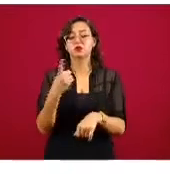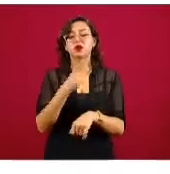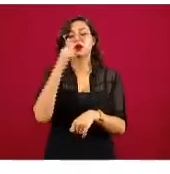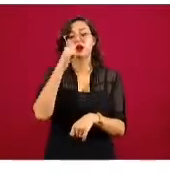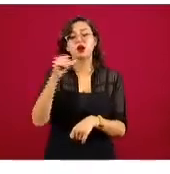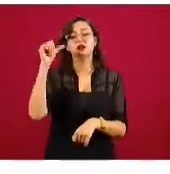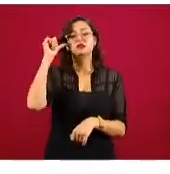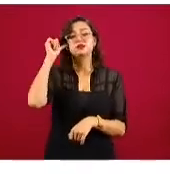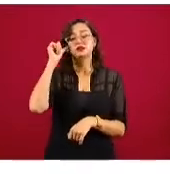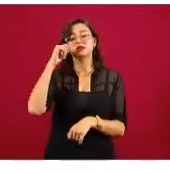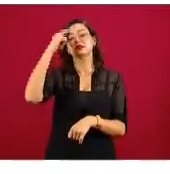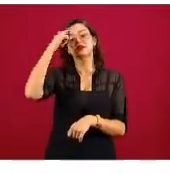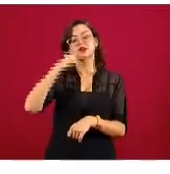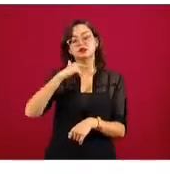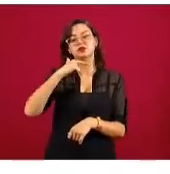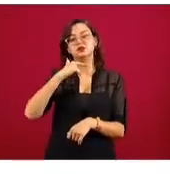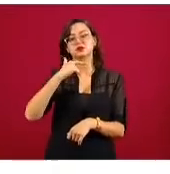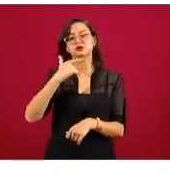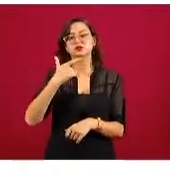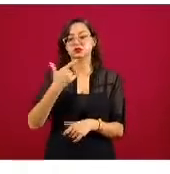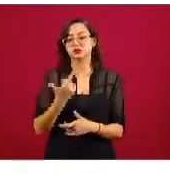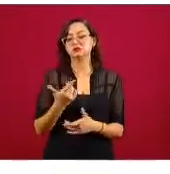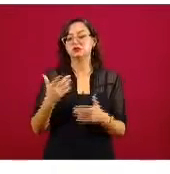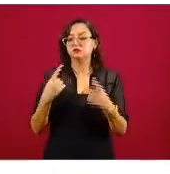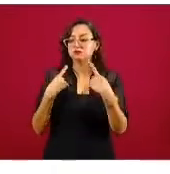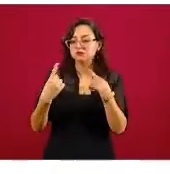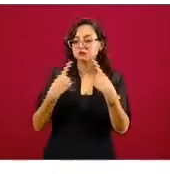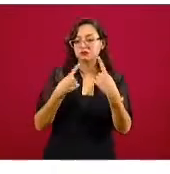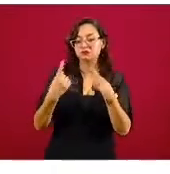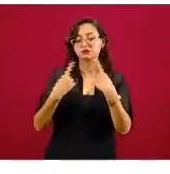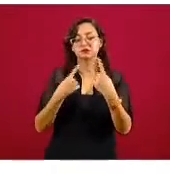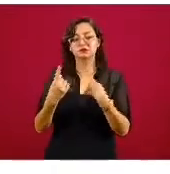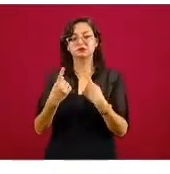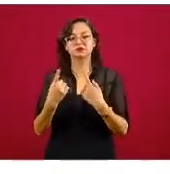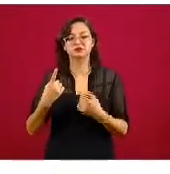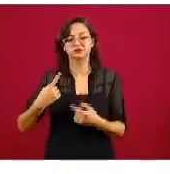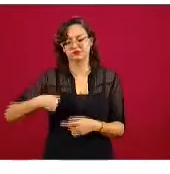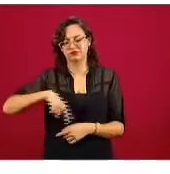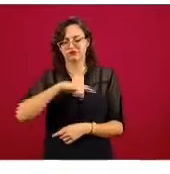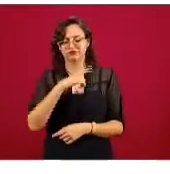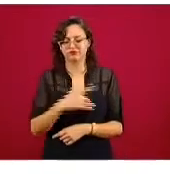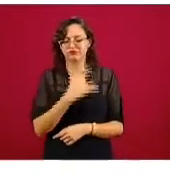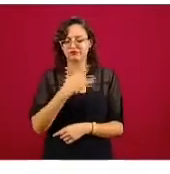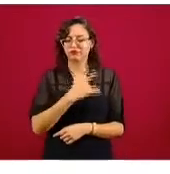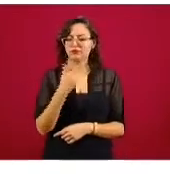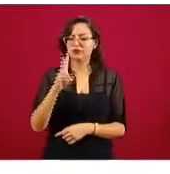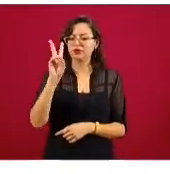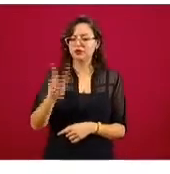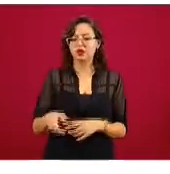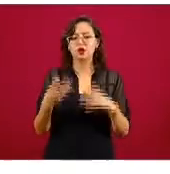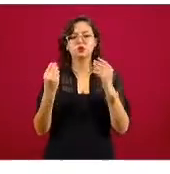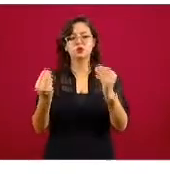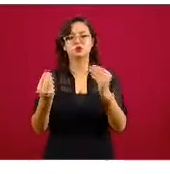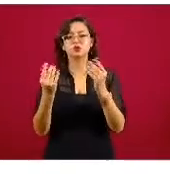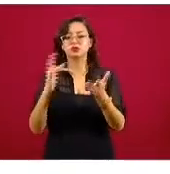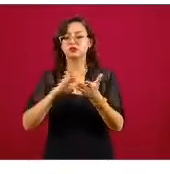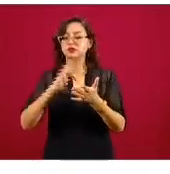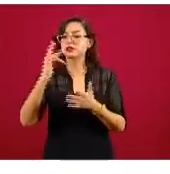por la noche comentábamos lo que acaba de mencionar el presidente. Estamos muy agradecidos con las